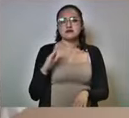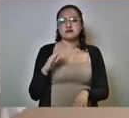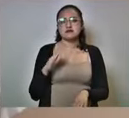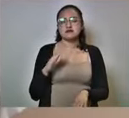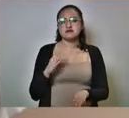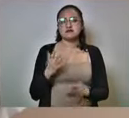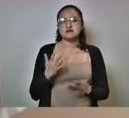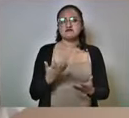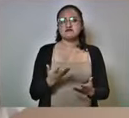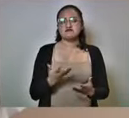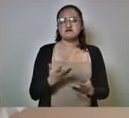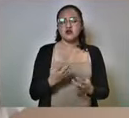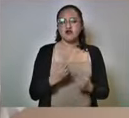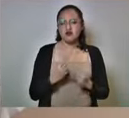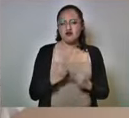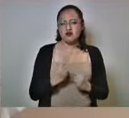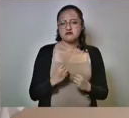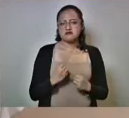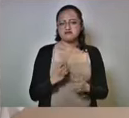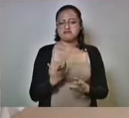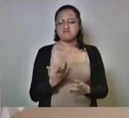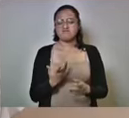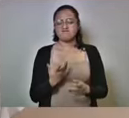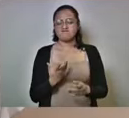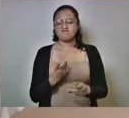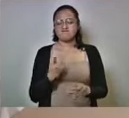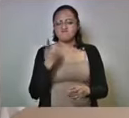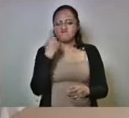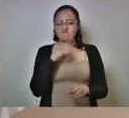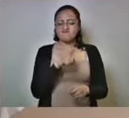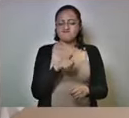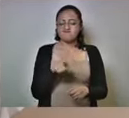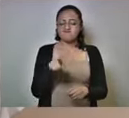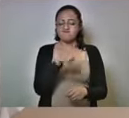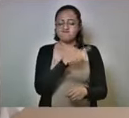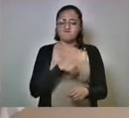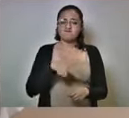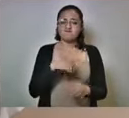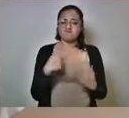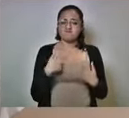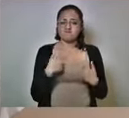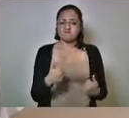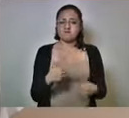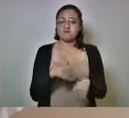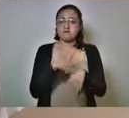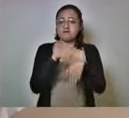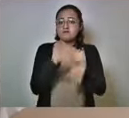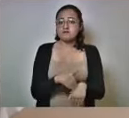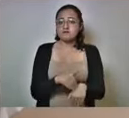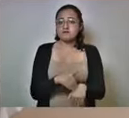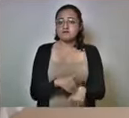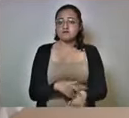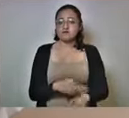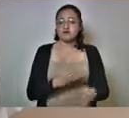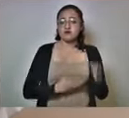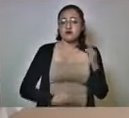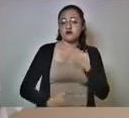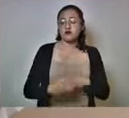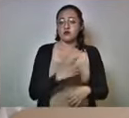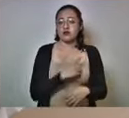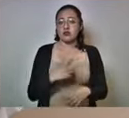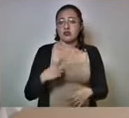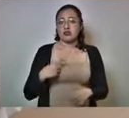la aplicación de los decretos para poder hacer que se cumplan